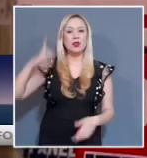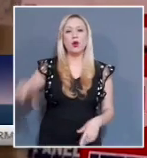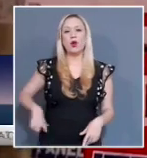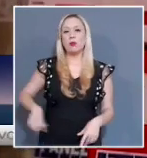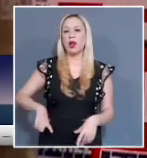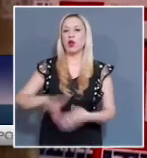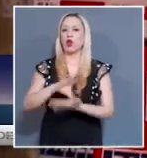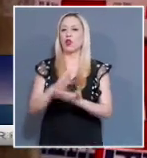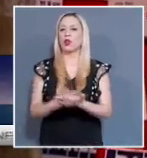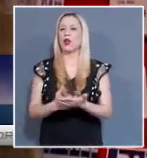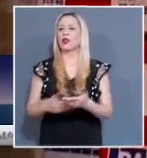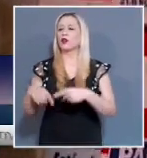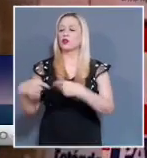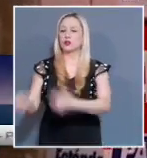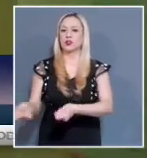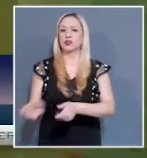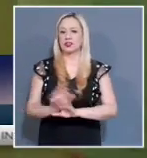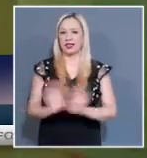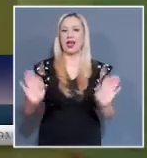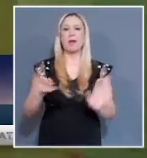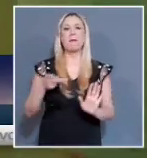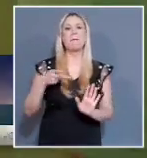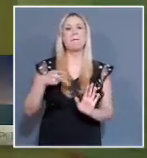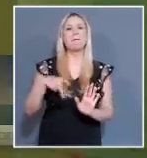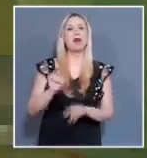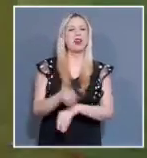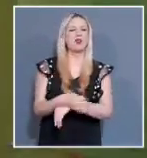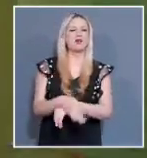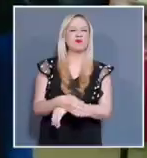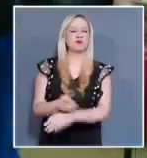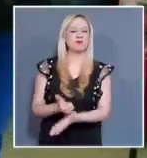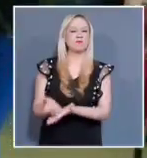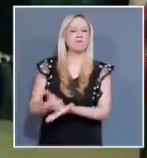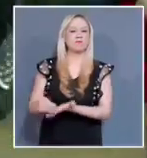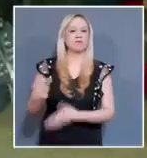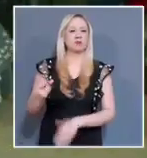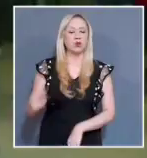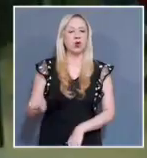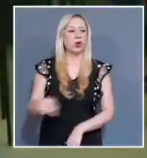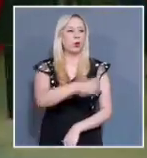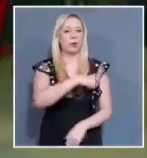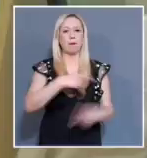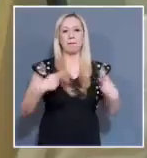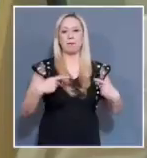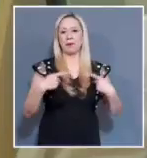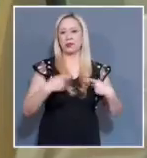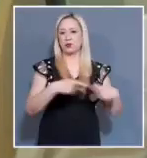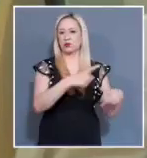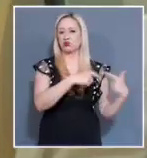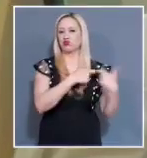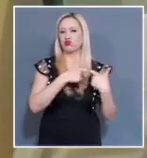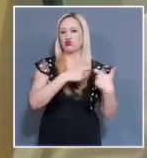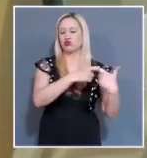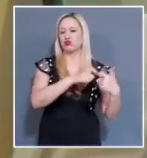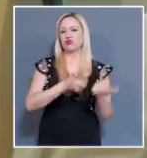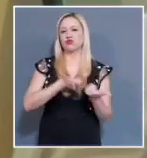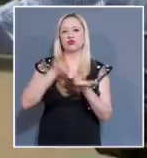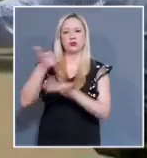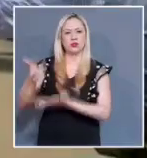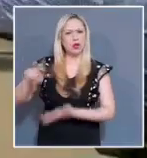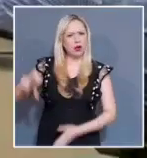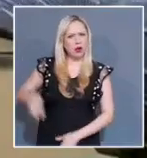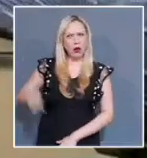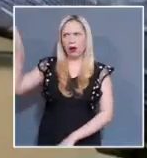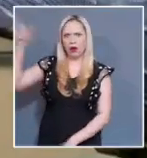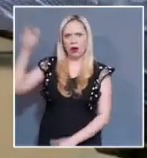de sus servicios pero una sociedad civil es quien paga su salario esto aplica cuando la entidad demandada niega la